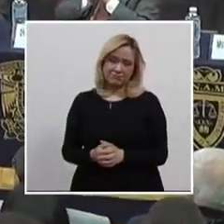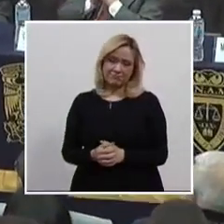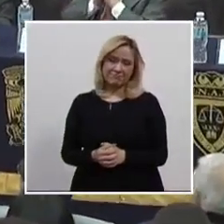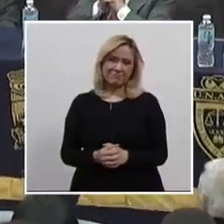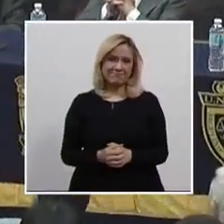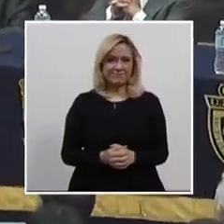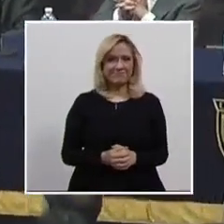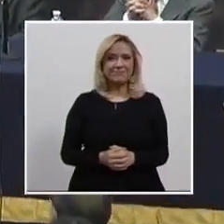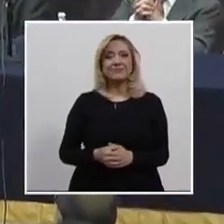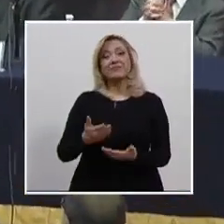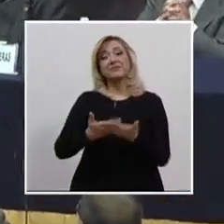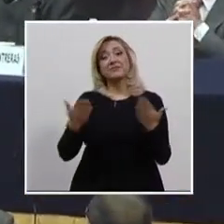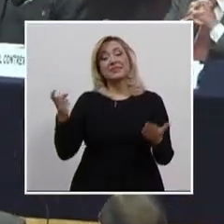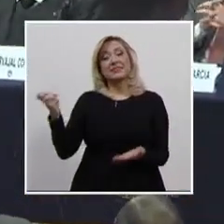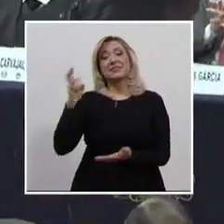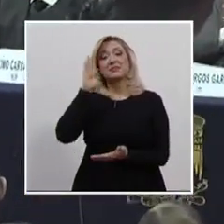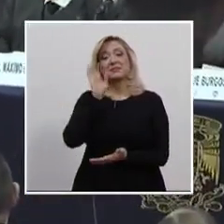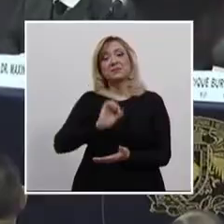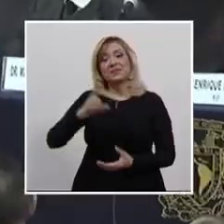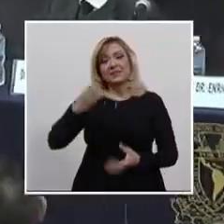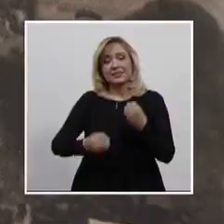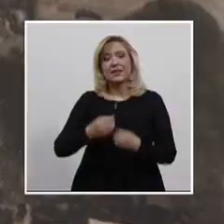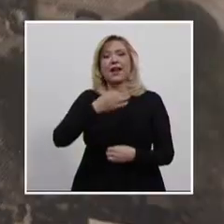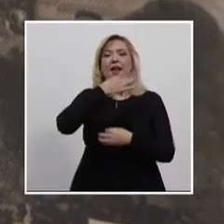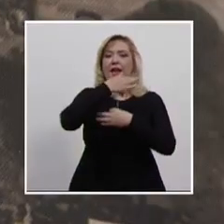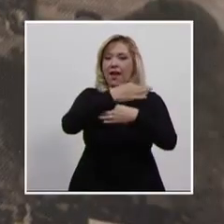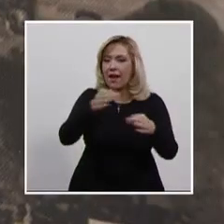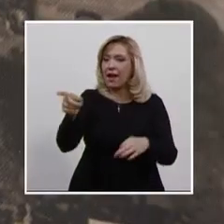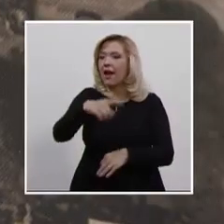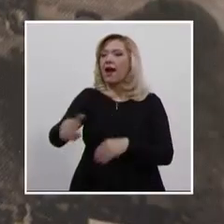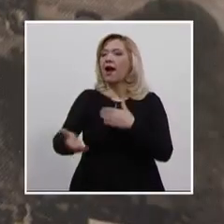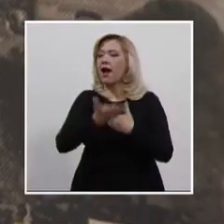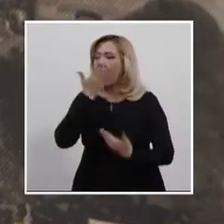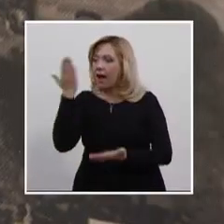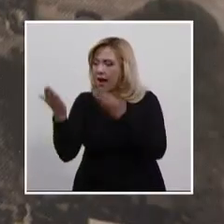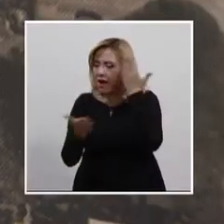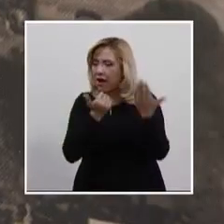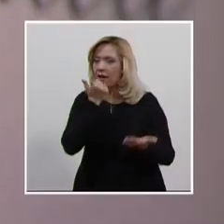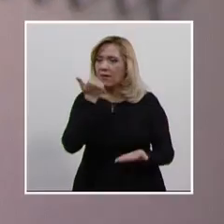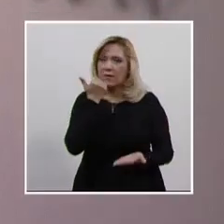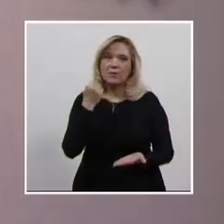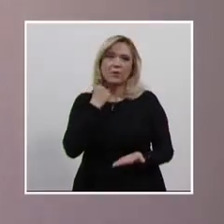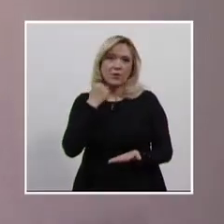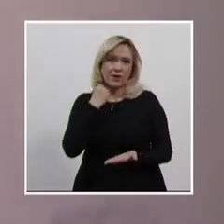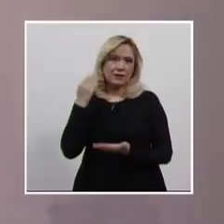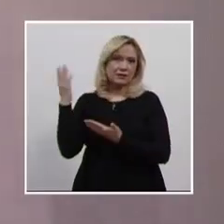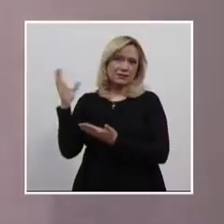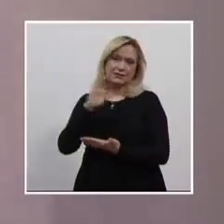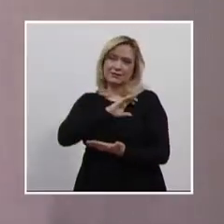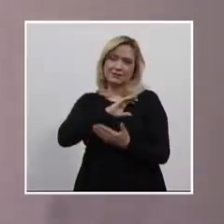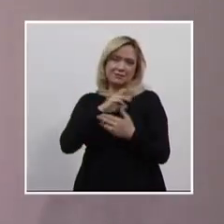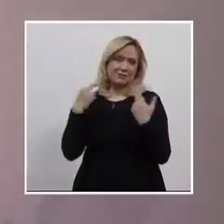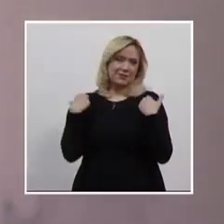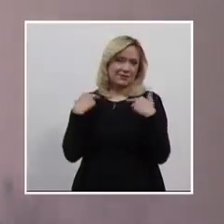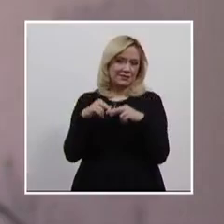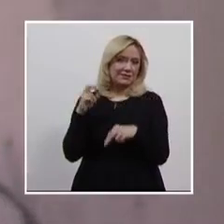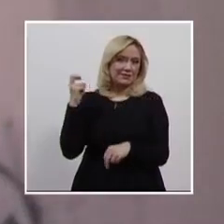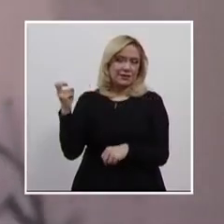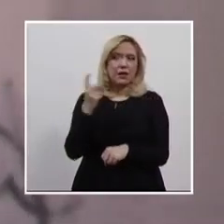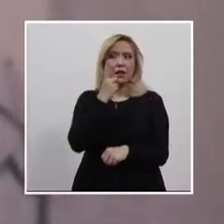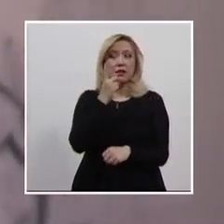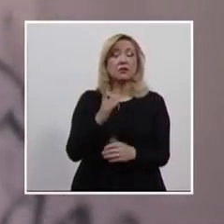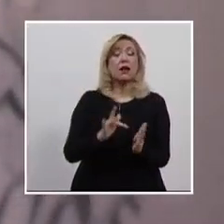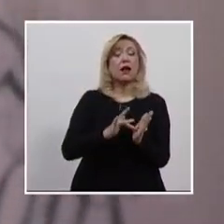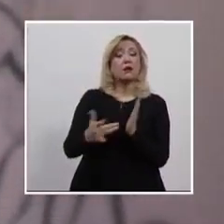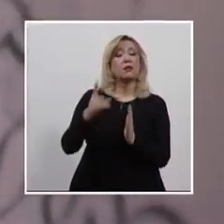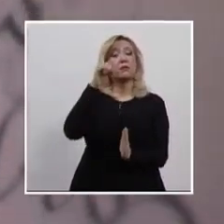el ministro en retiro recordó a los jóvenes estudiantes que el principio de la división de poderes se encuentra fundamentado desde la